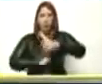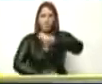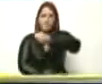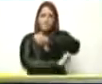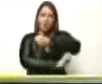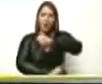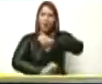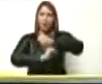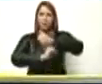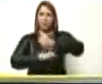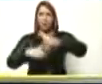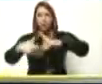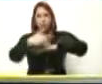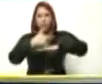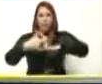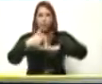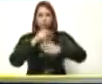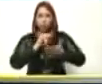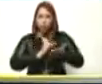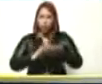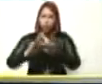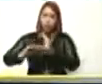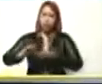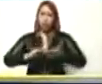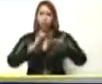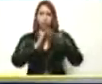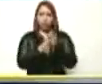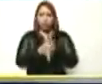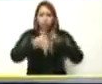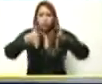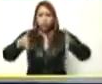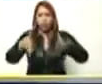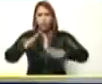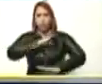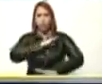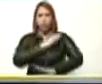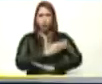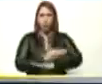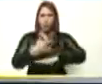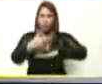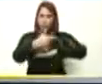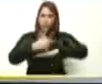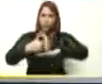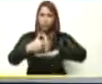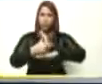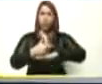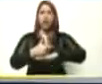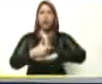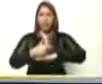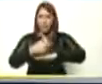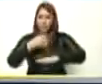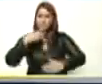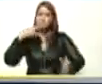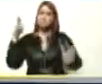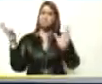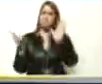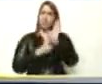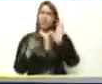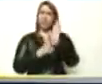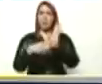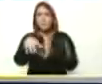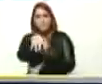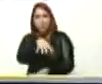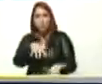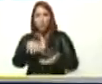un gobierno de soluciones, una inmensa fuerza gubernamental, basada en la verdad, de los problemas, y las soluciones,